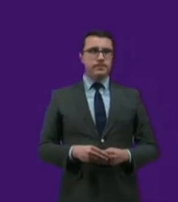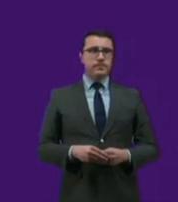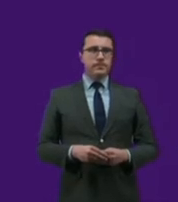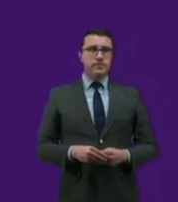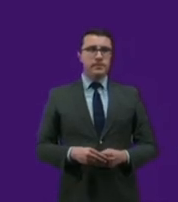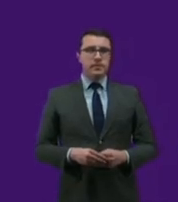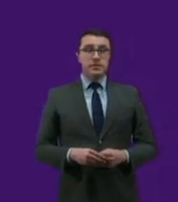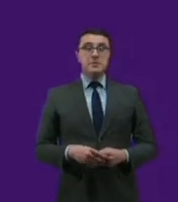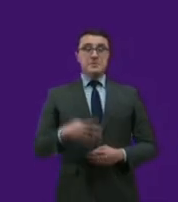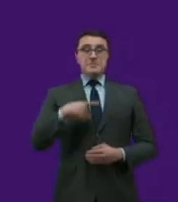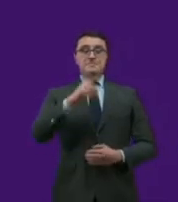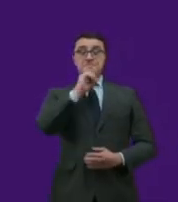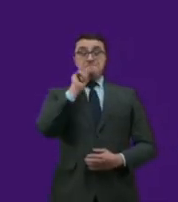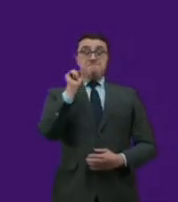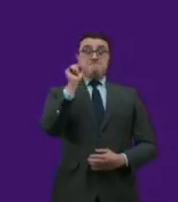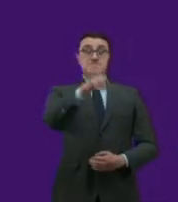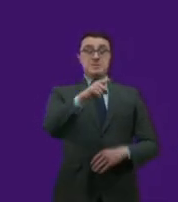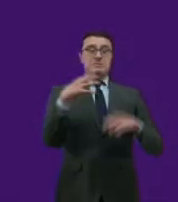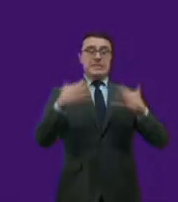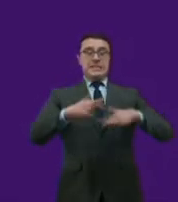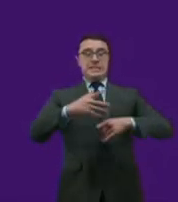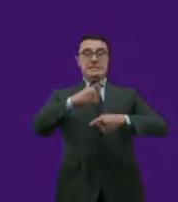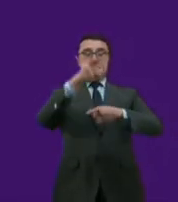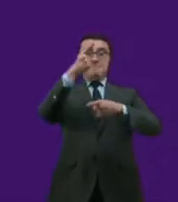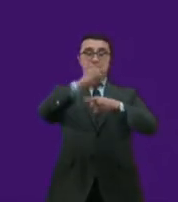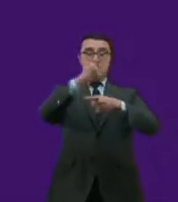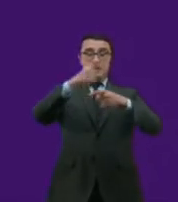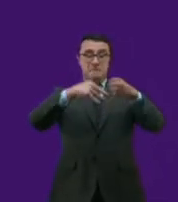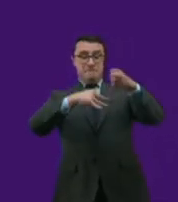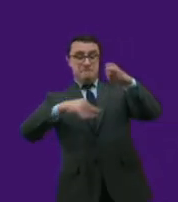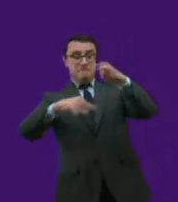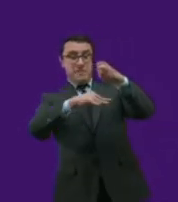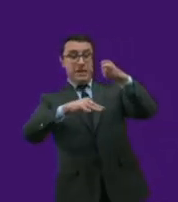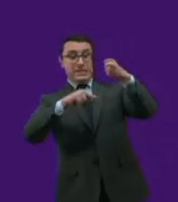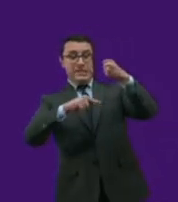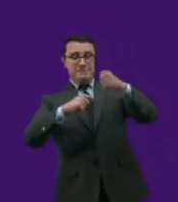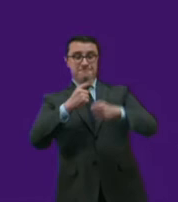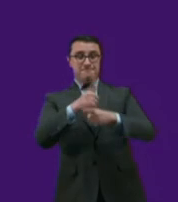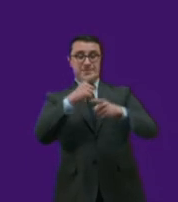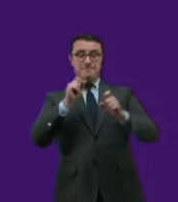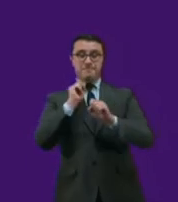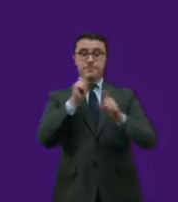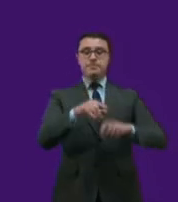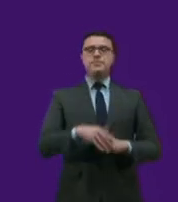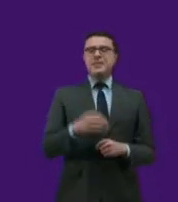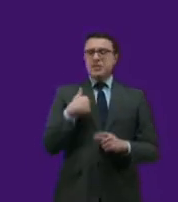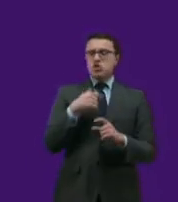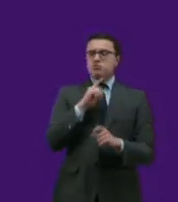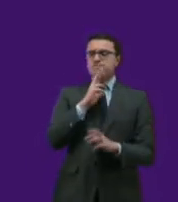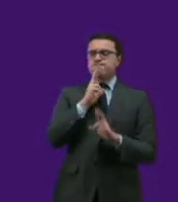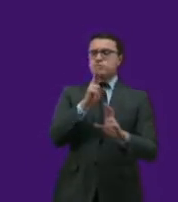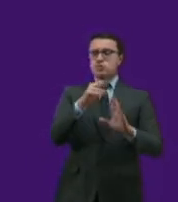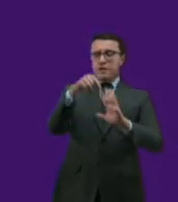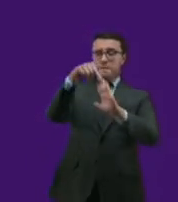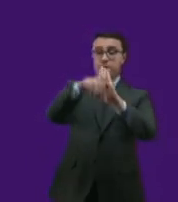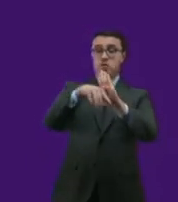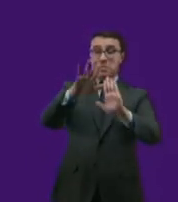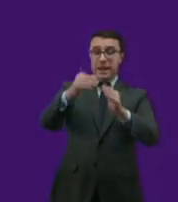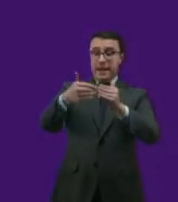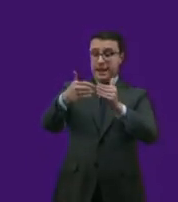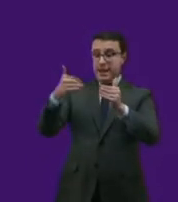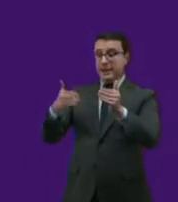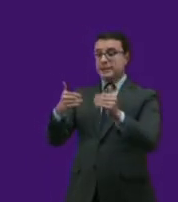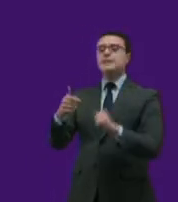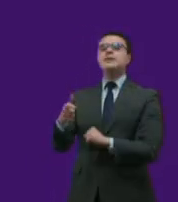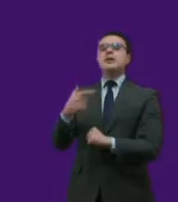Esa pregunta le pega a la raíz de todo. Yo creo que vámonos más profundo y vámonos un poquito antes. Yo creo que ser